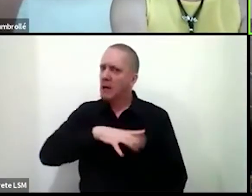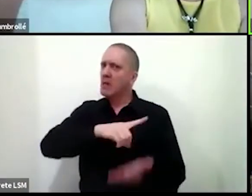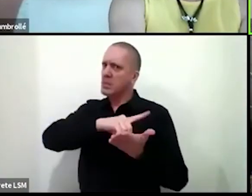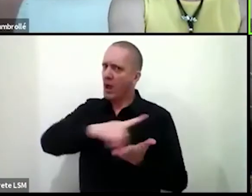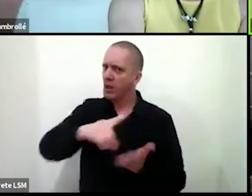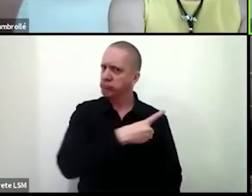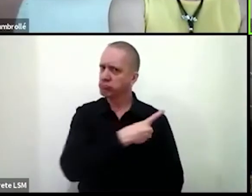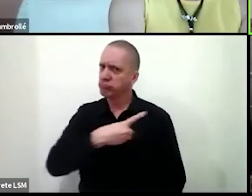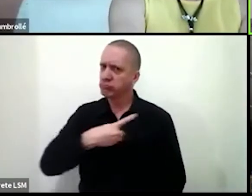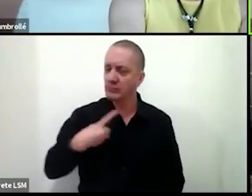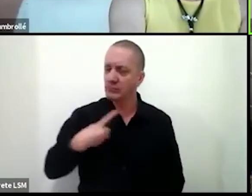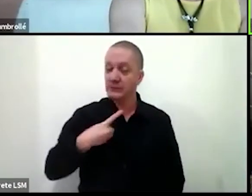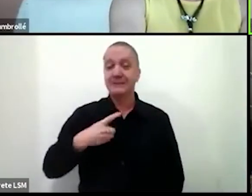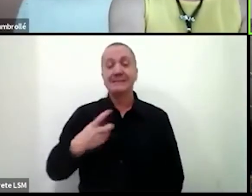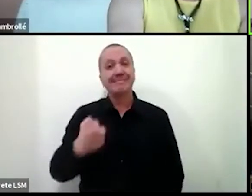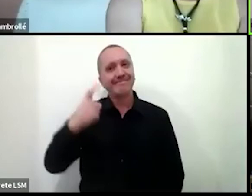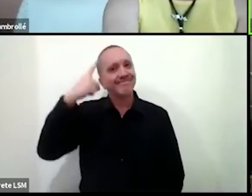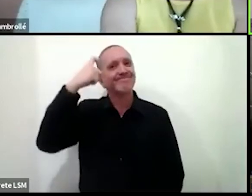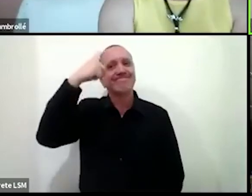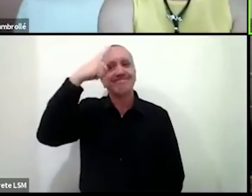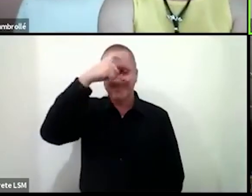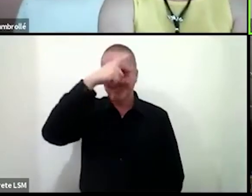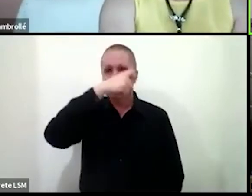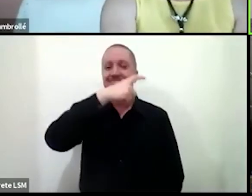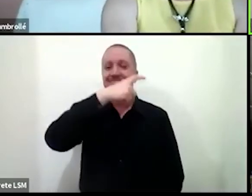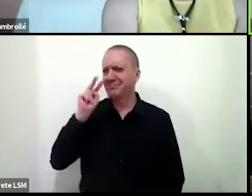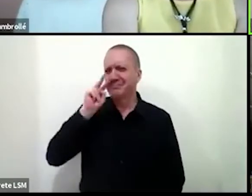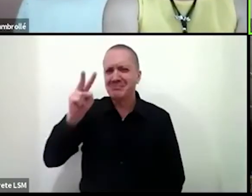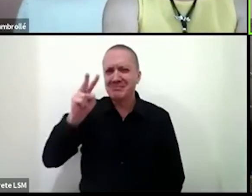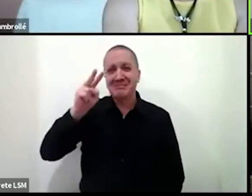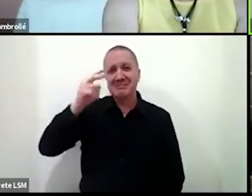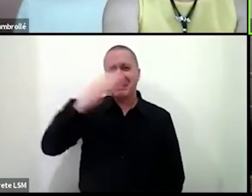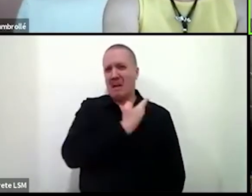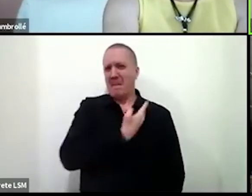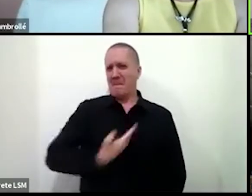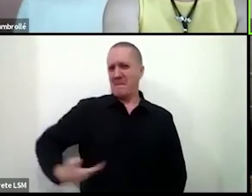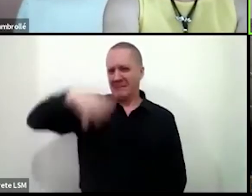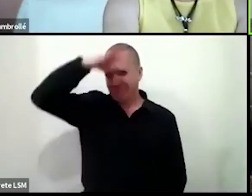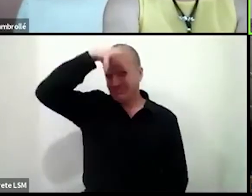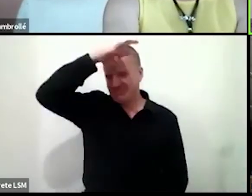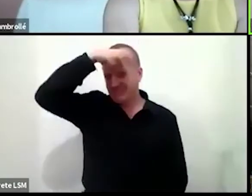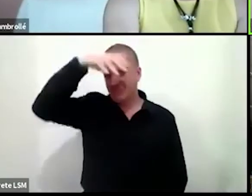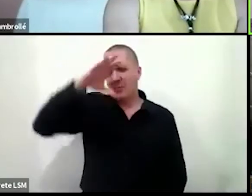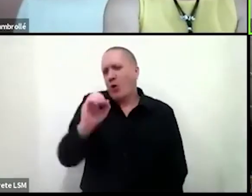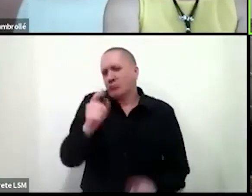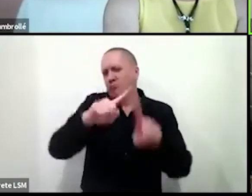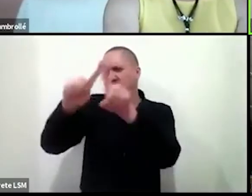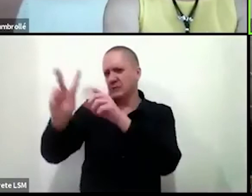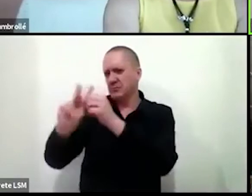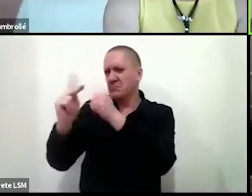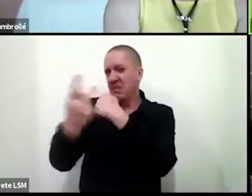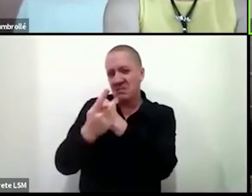Y es difícil tener que escuchar que un presidente, como otros presidentes de otros gobiernos y otras